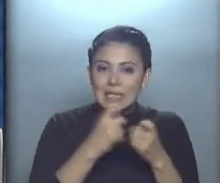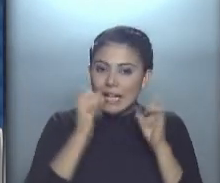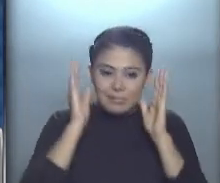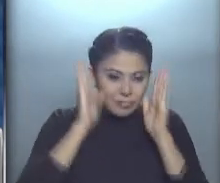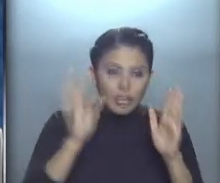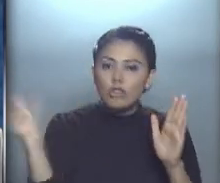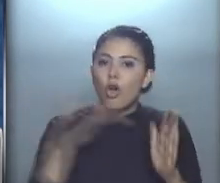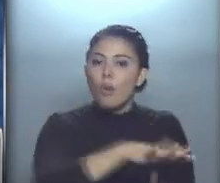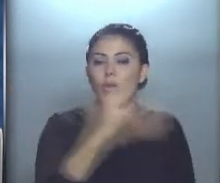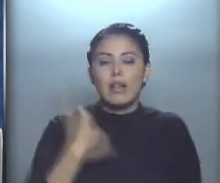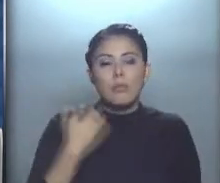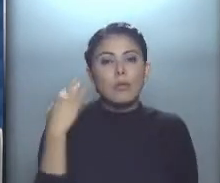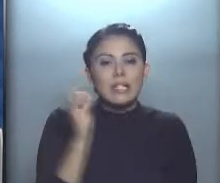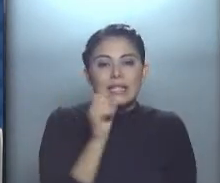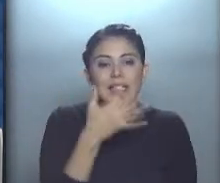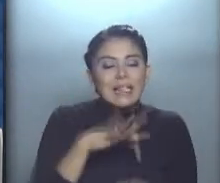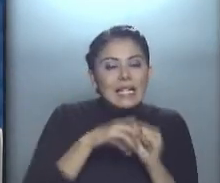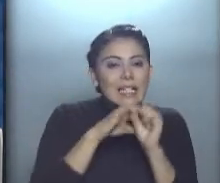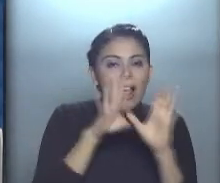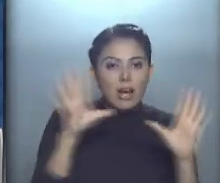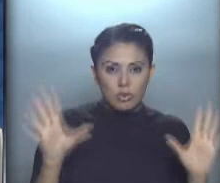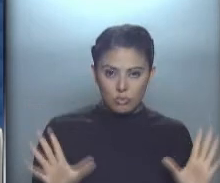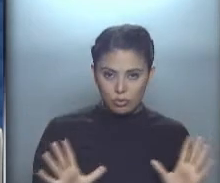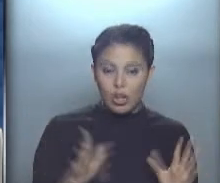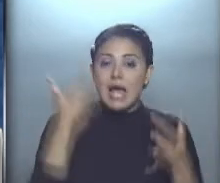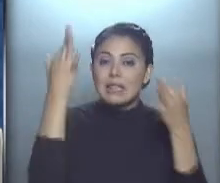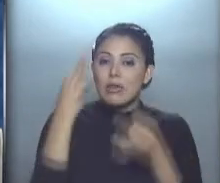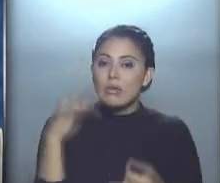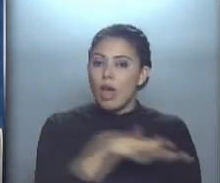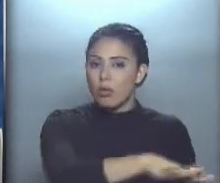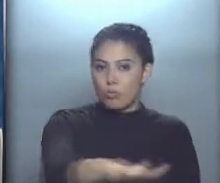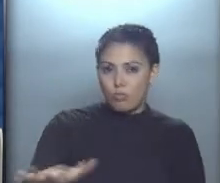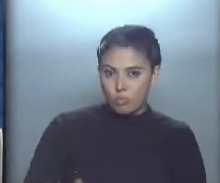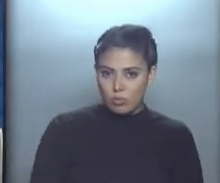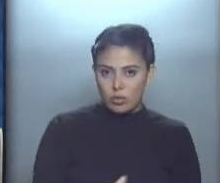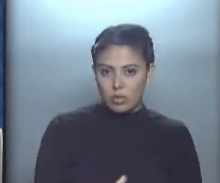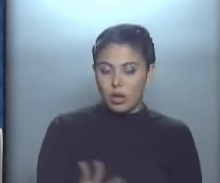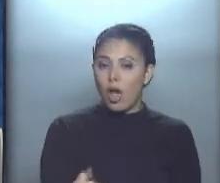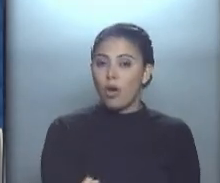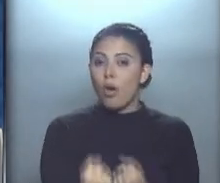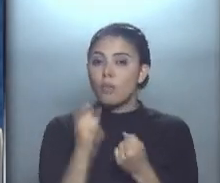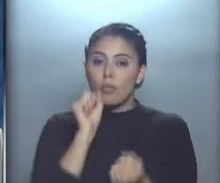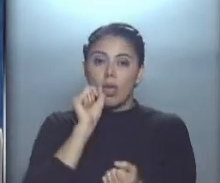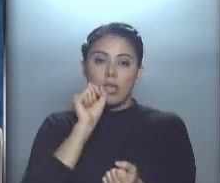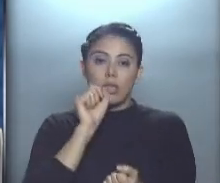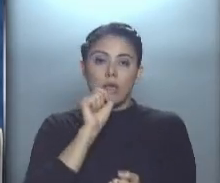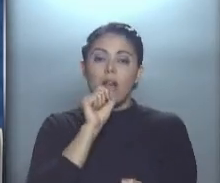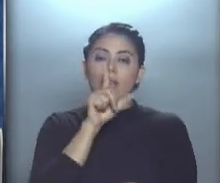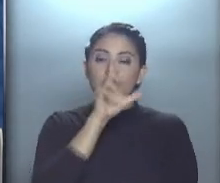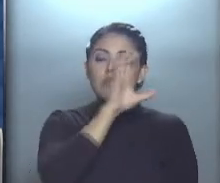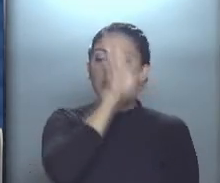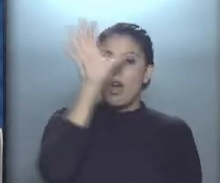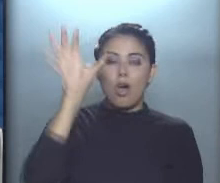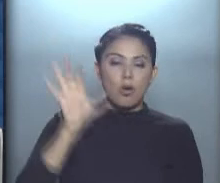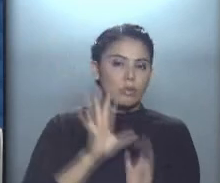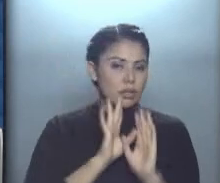que el pueblo argentino sepa con claridad. La seguridad pública es un poder no delegado por las provincias a la nación.